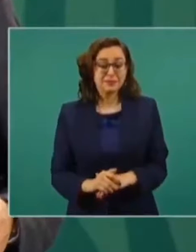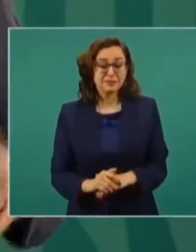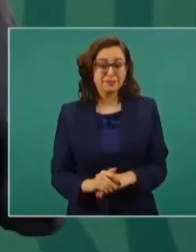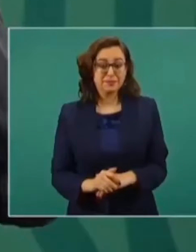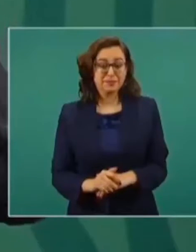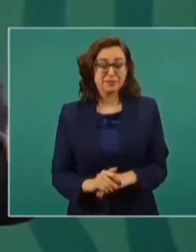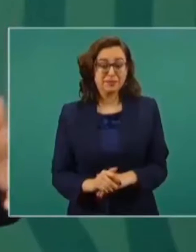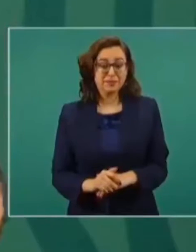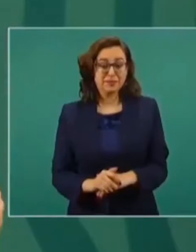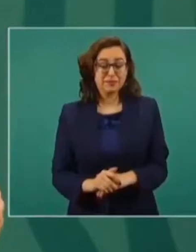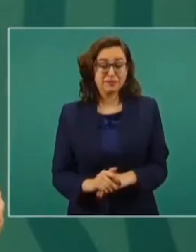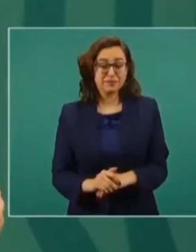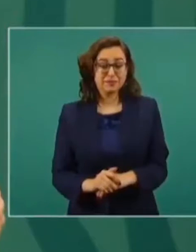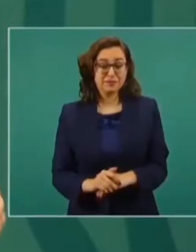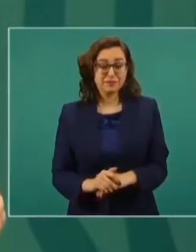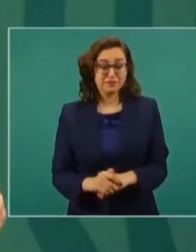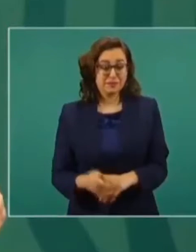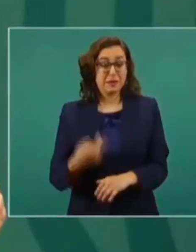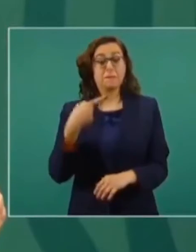Y que además